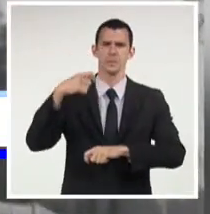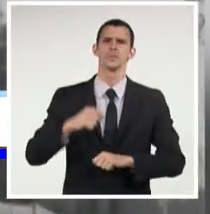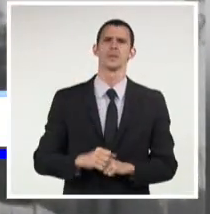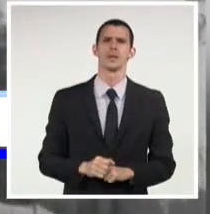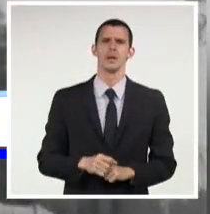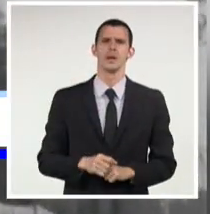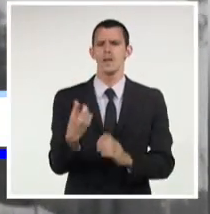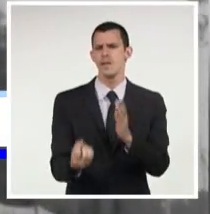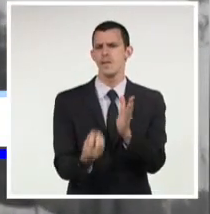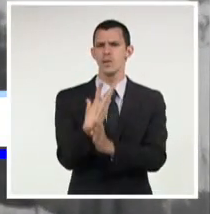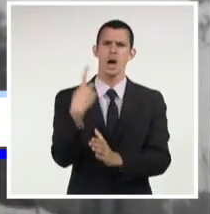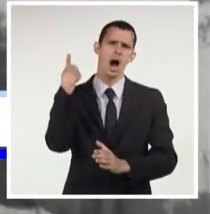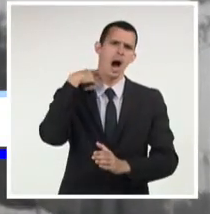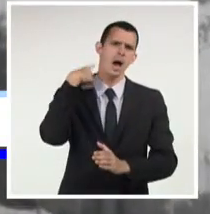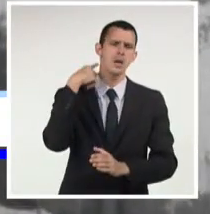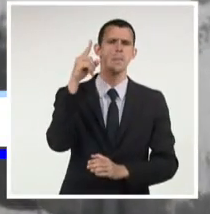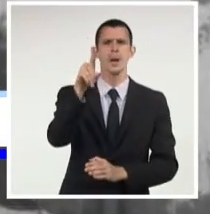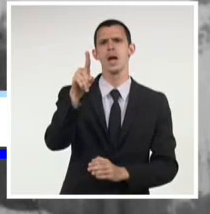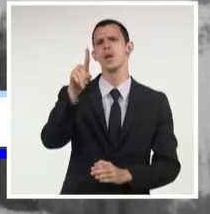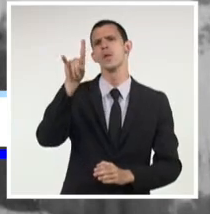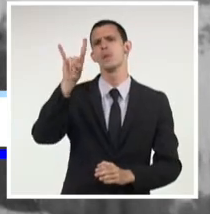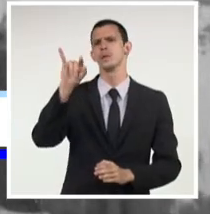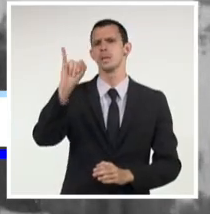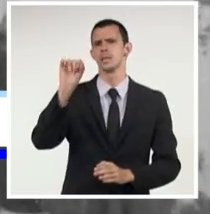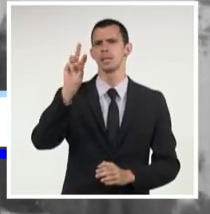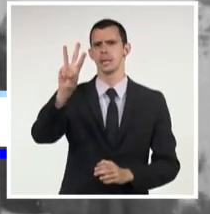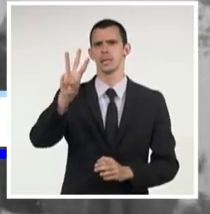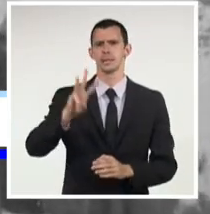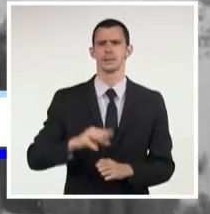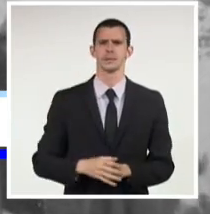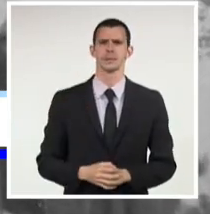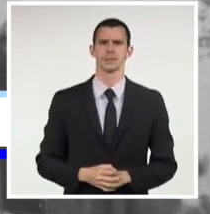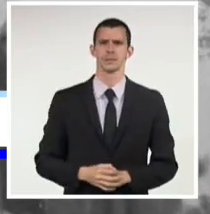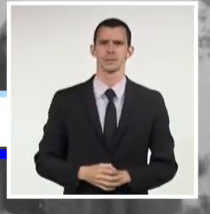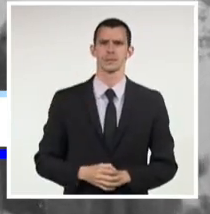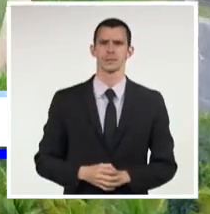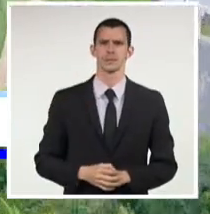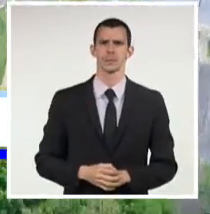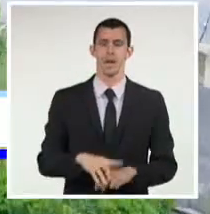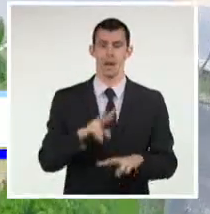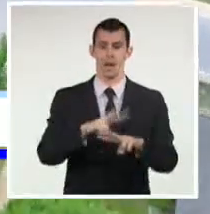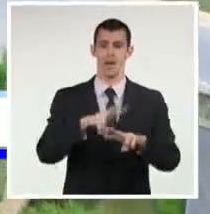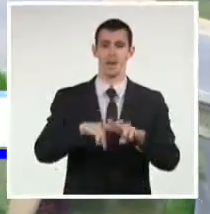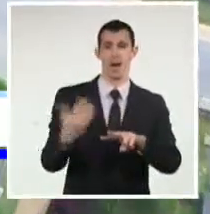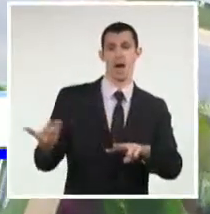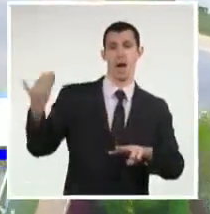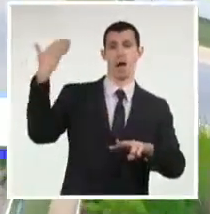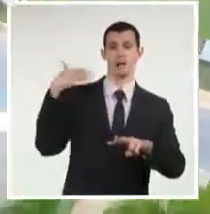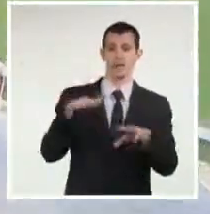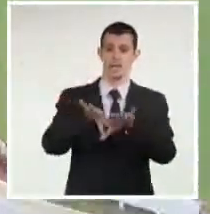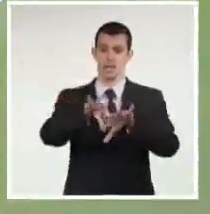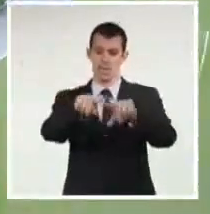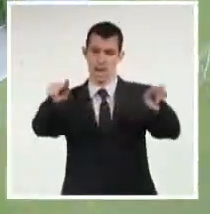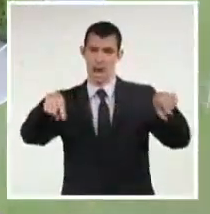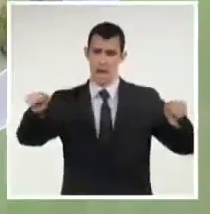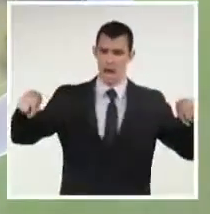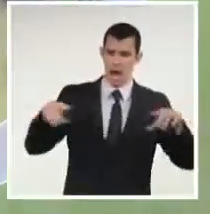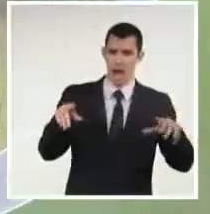año 1963 en el quinto distrito en La Habana. Y no es hasta noviembre